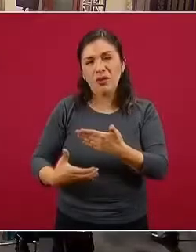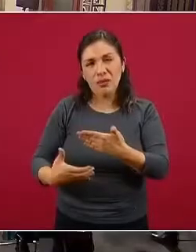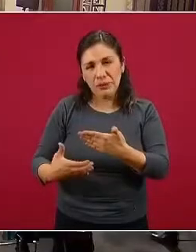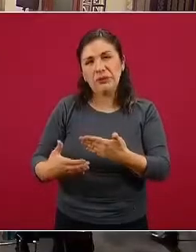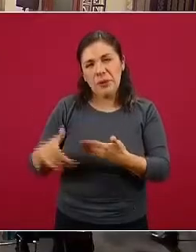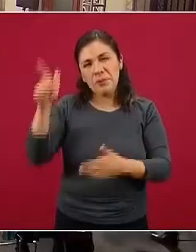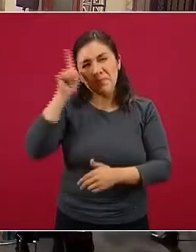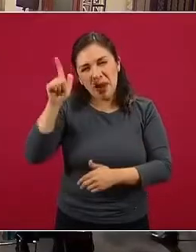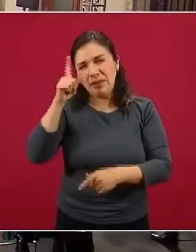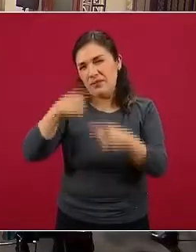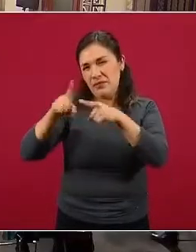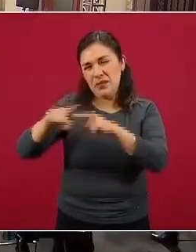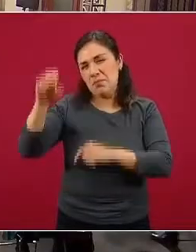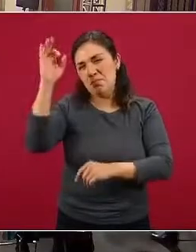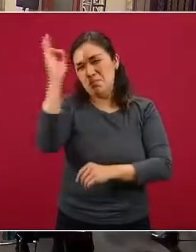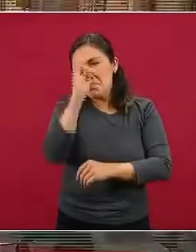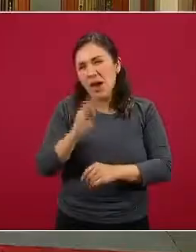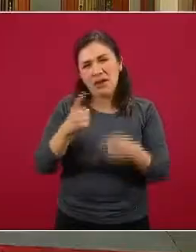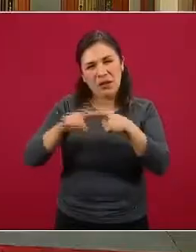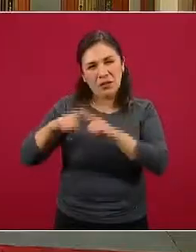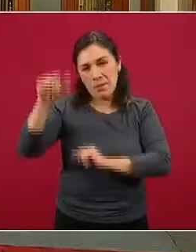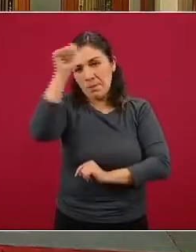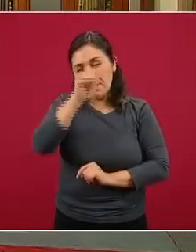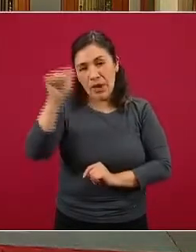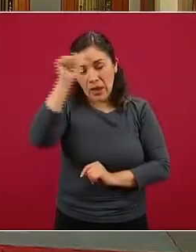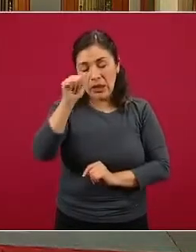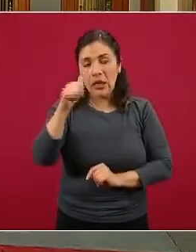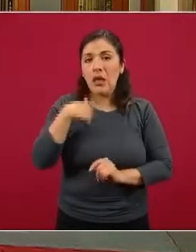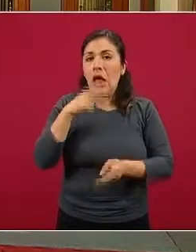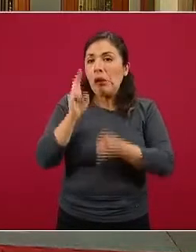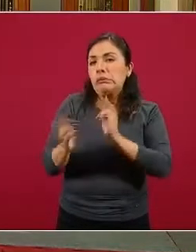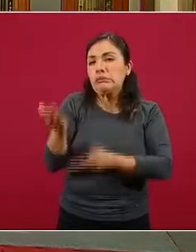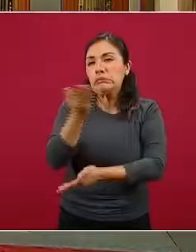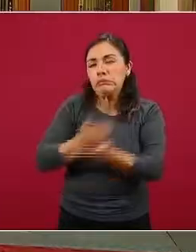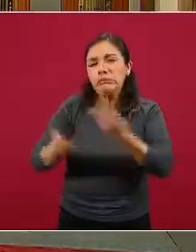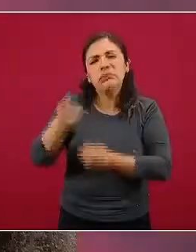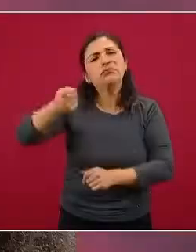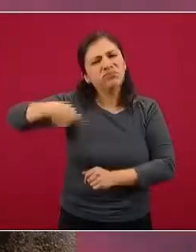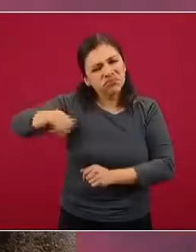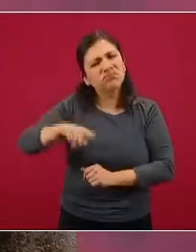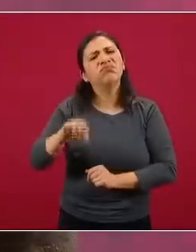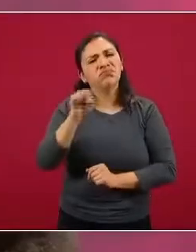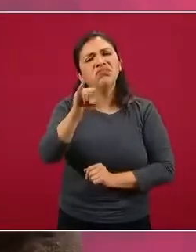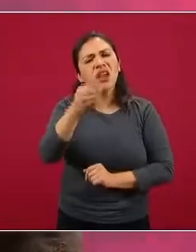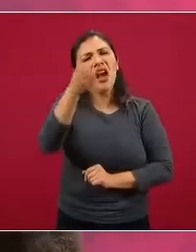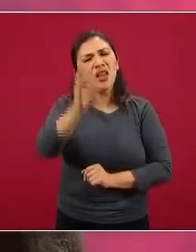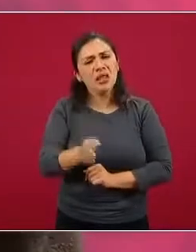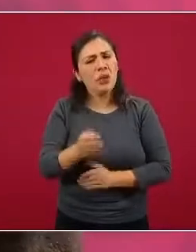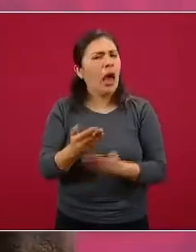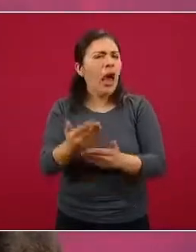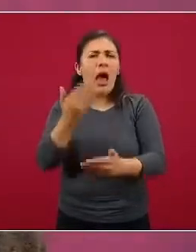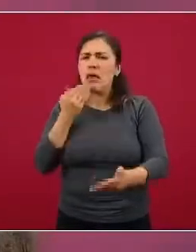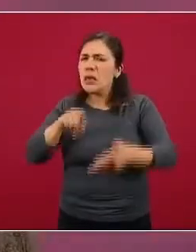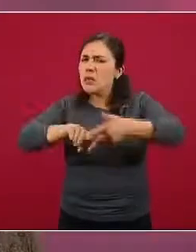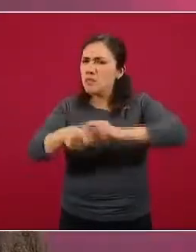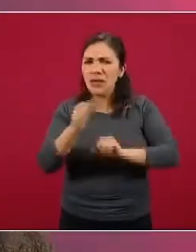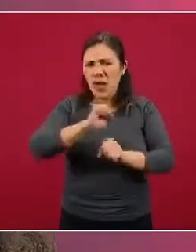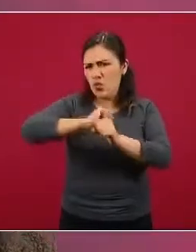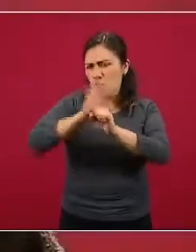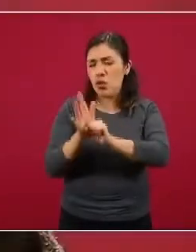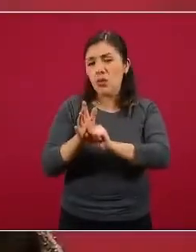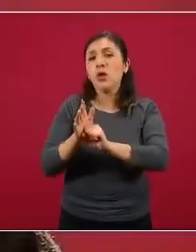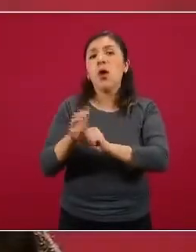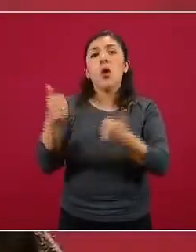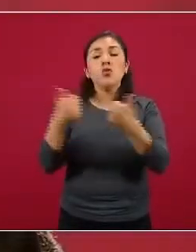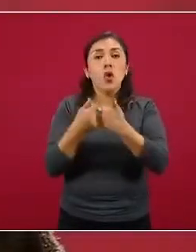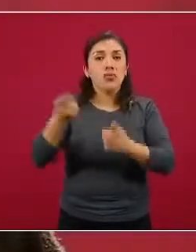comunidad eclesiástica, la Conferencia del Episcopado Mexicano, para ser específico, y ha habido muy buena disposición desde el inicio de la epidemia por